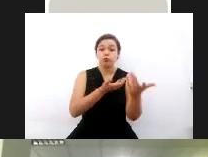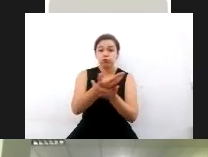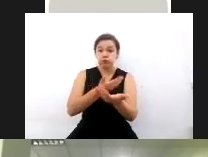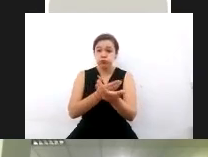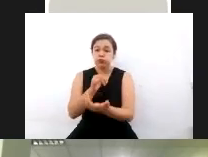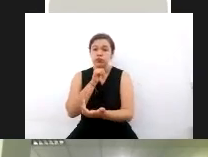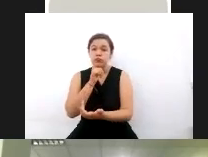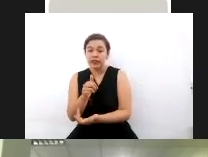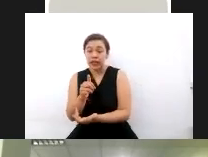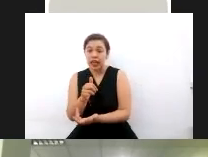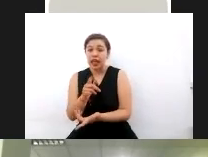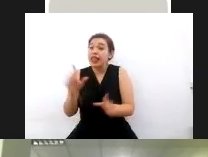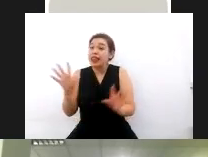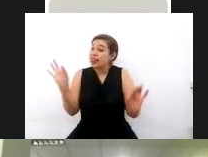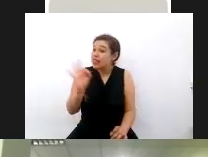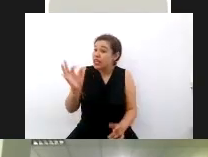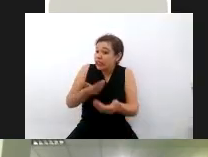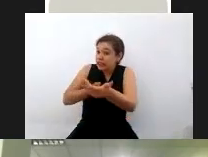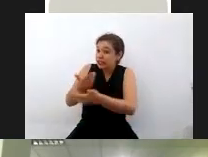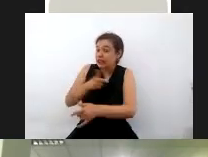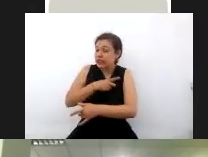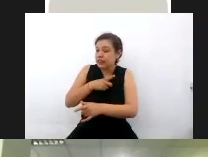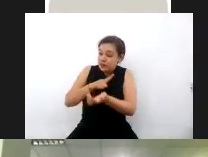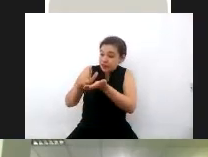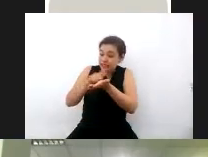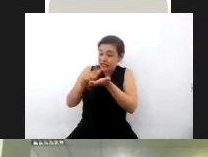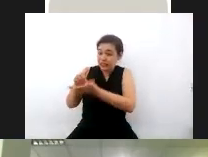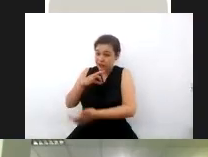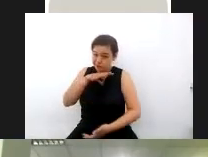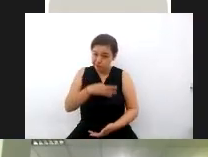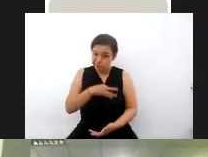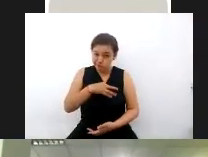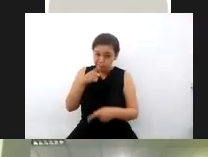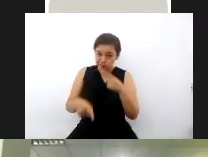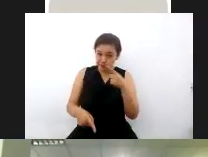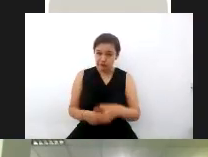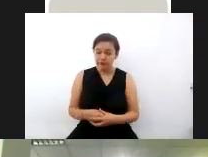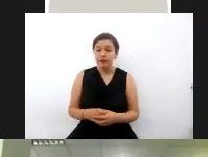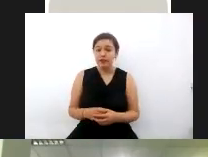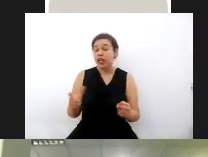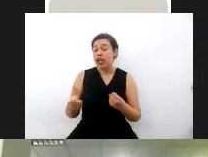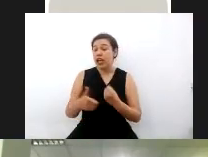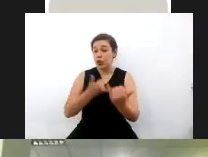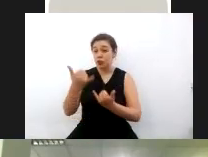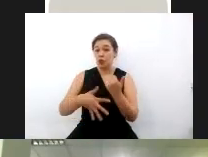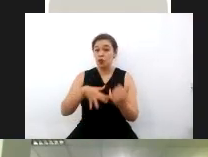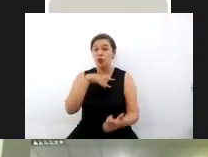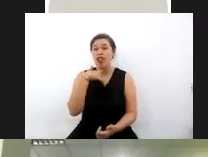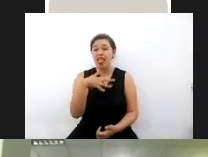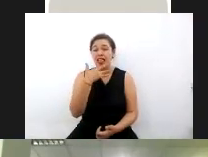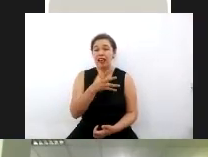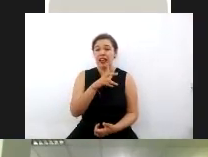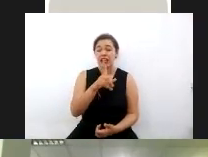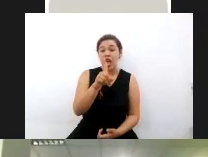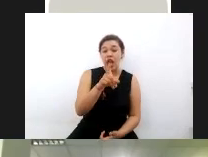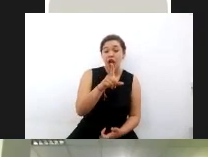que estar desinfectando de manera continua. Si hay juguetes ya muy sucios, hay que colocarlos con agua y